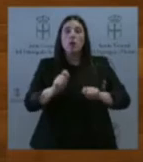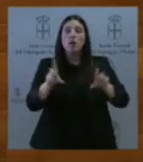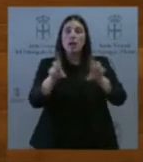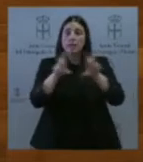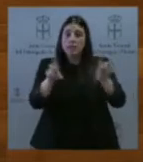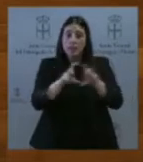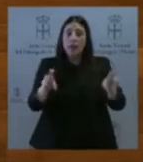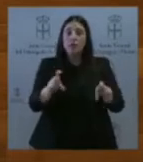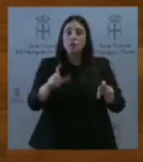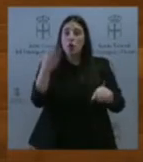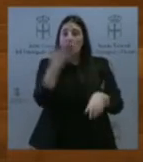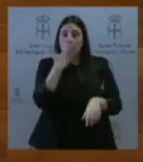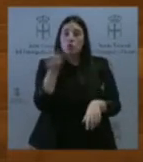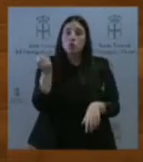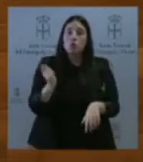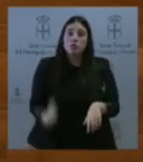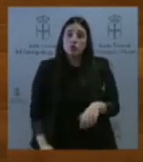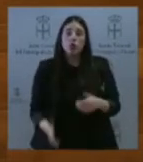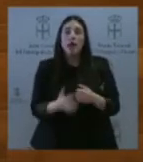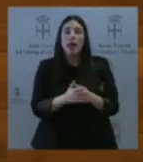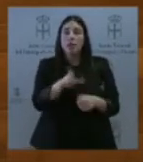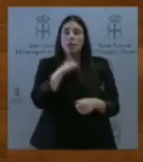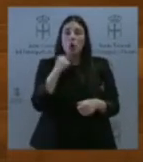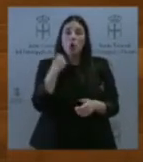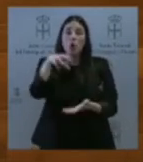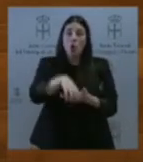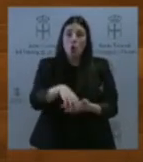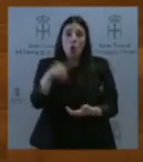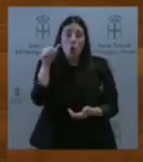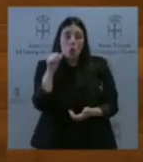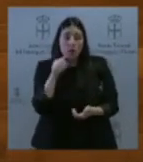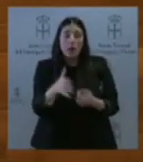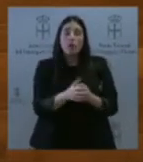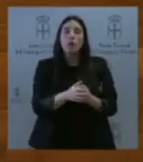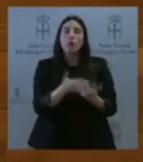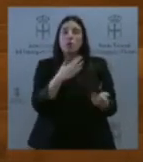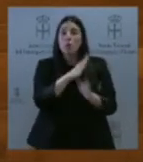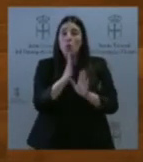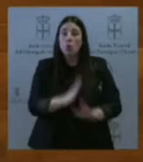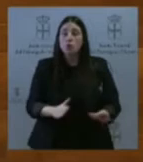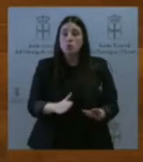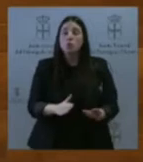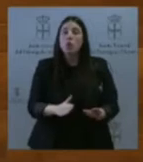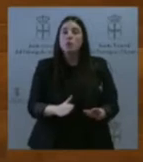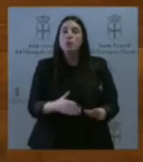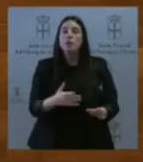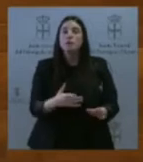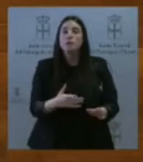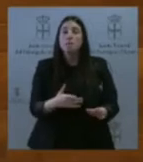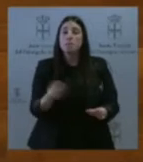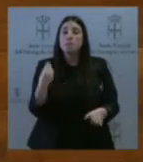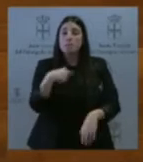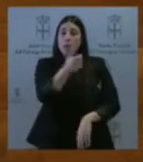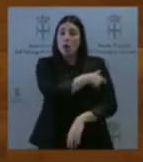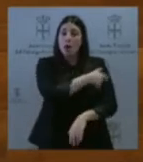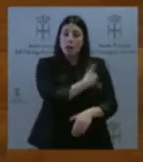los concellos, la Universidad de Uvieu y, por último, y no menos importante, diferentes vocales nomados por esta Xunta Xeneral del Principado.